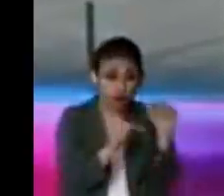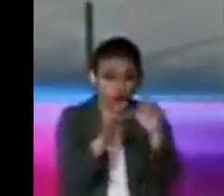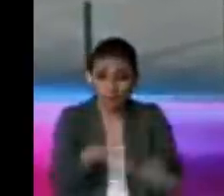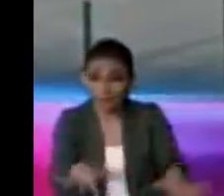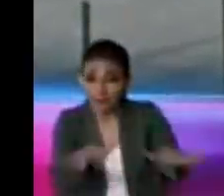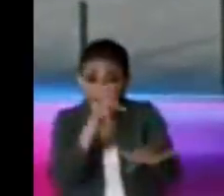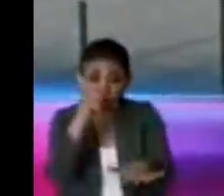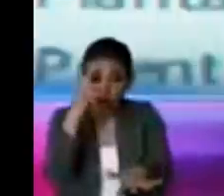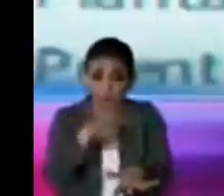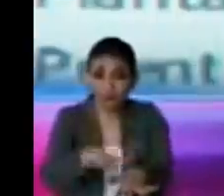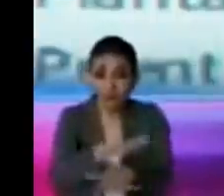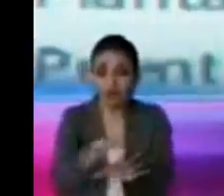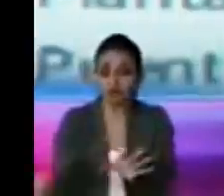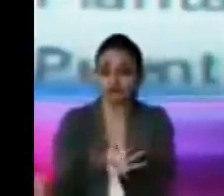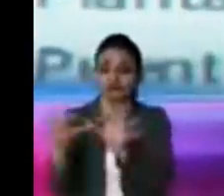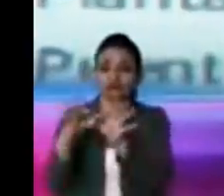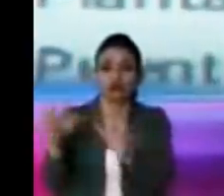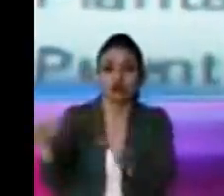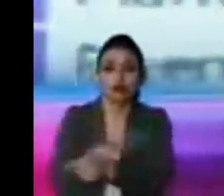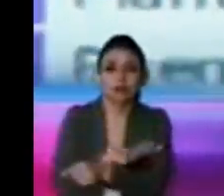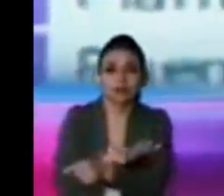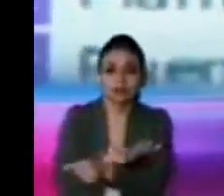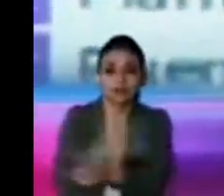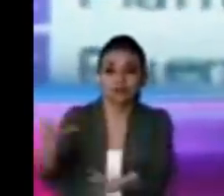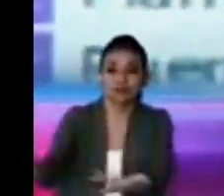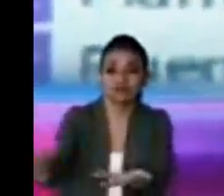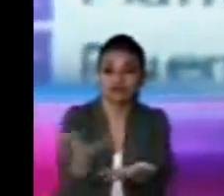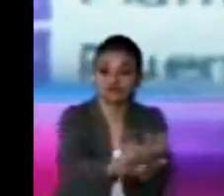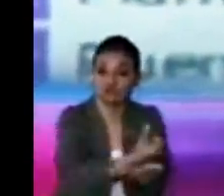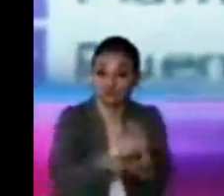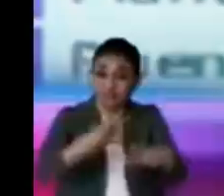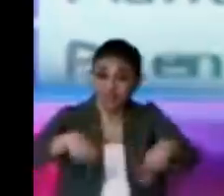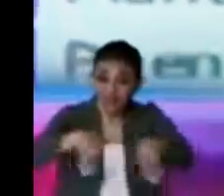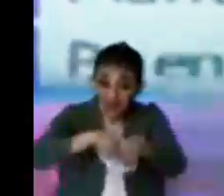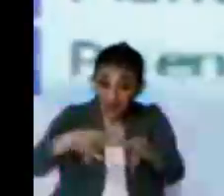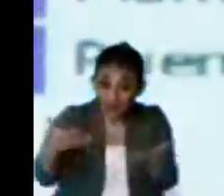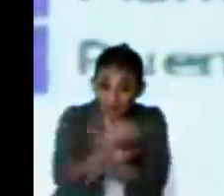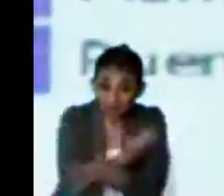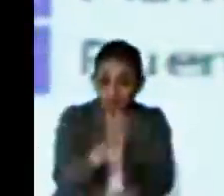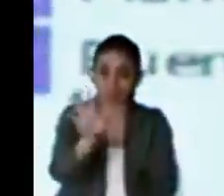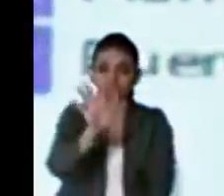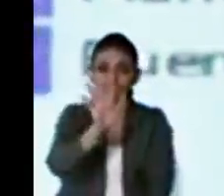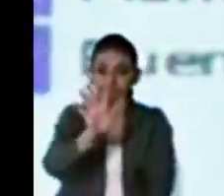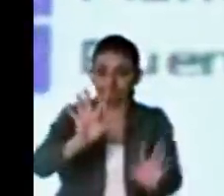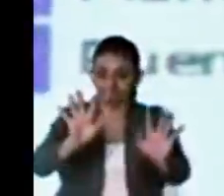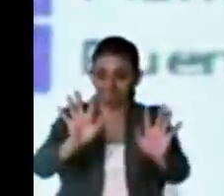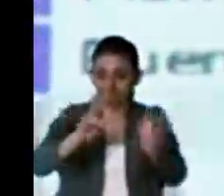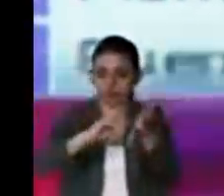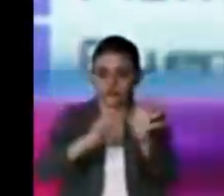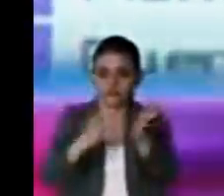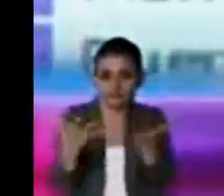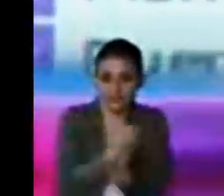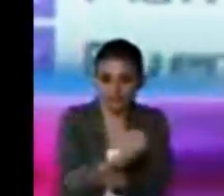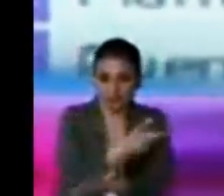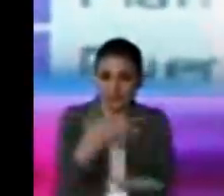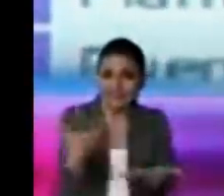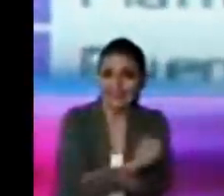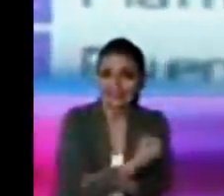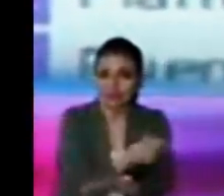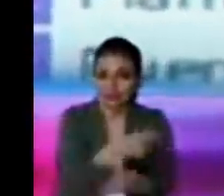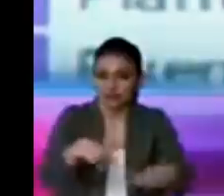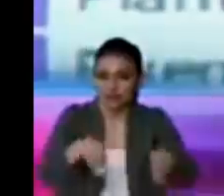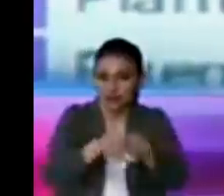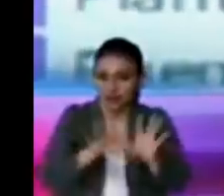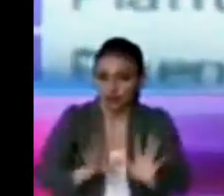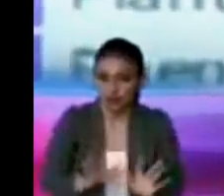Expropiación no significa confiscación, no significa incautación, no significa que quitamos los terrenos y no damos nada a cambio, no,